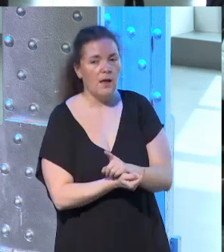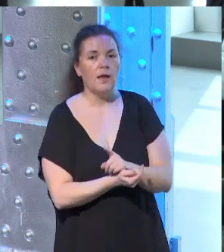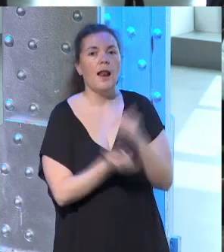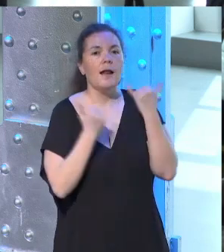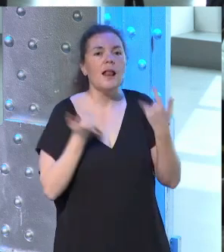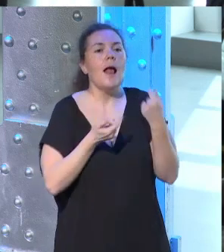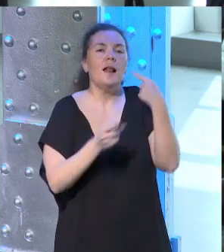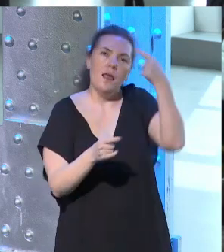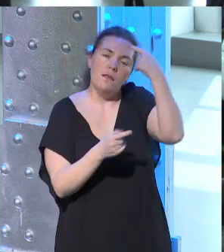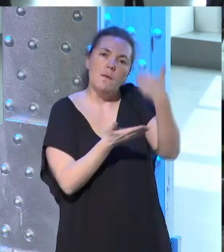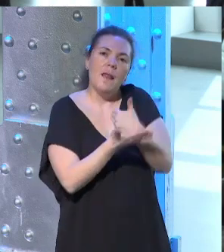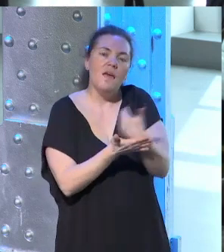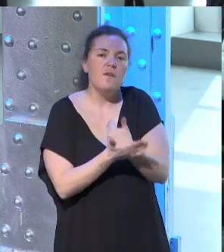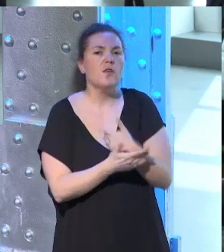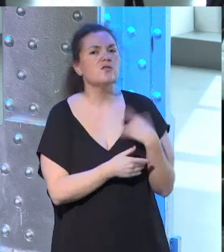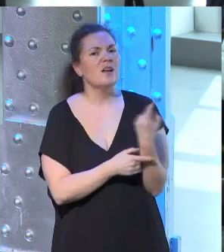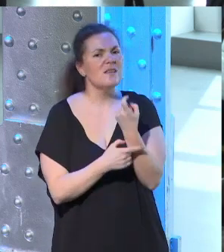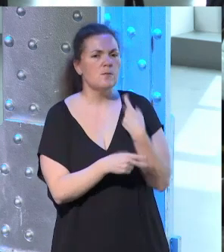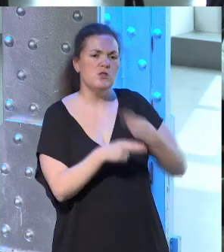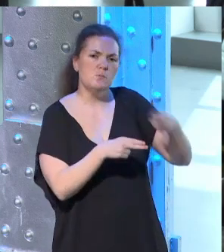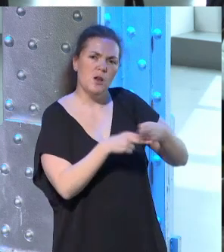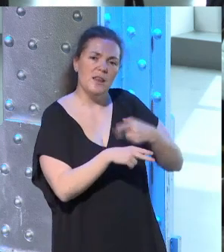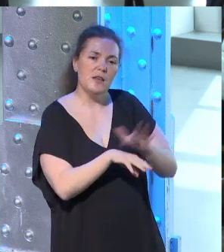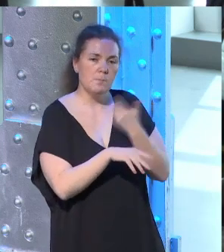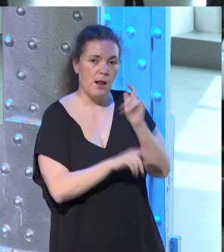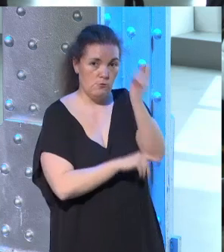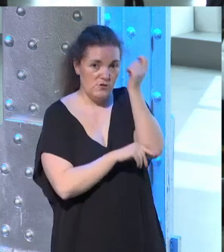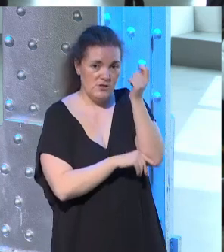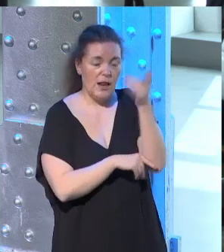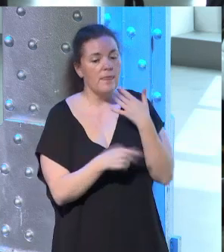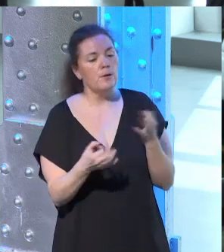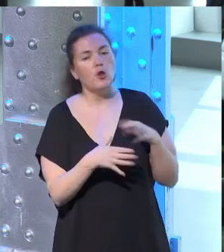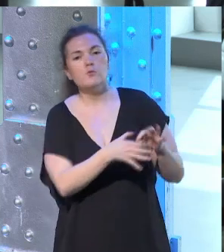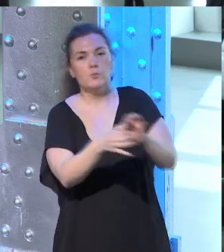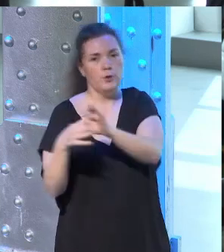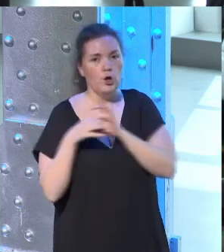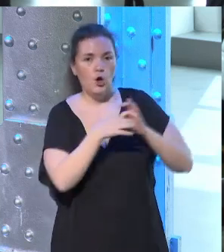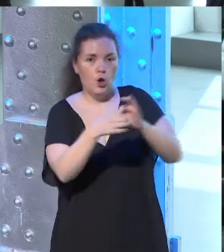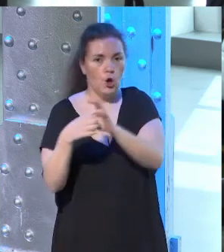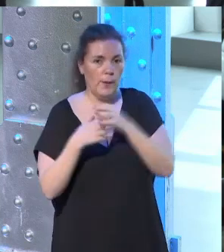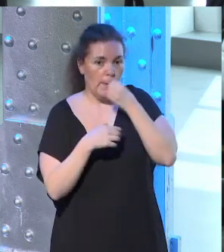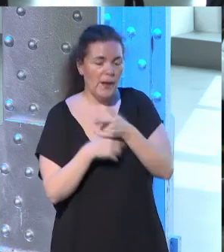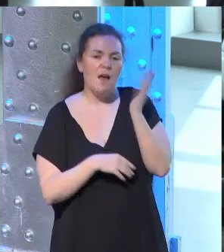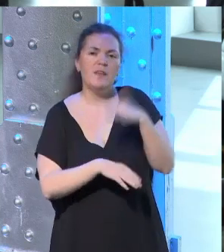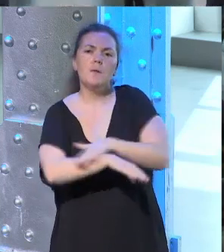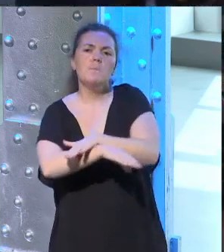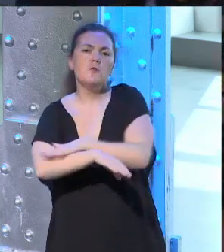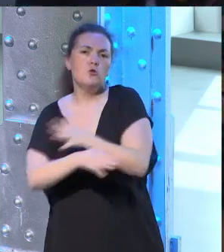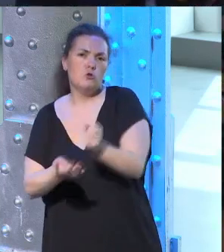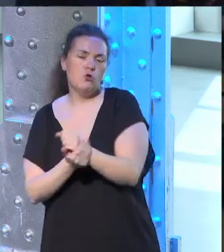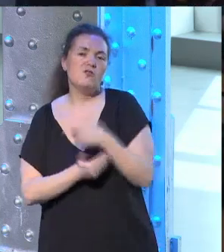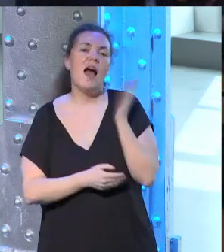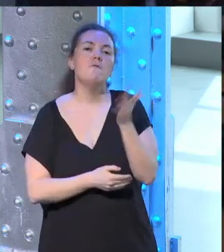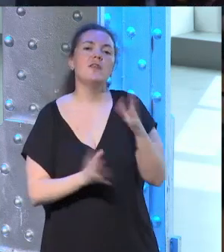edificios, etcétera, etcétera, y requiere muchas políticas para poder llegar ahí. Y hay que estar muy coordinados y afecta a todos los ministerios, a todos los